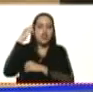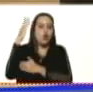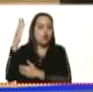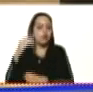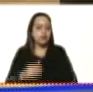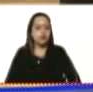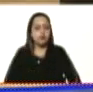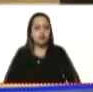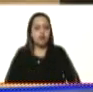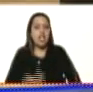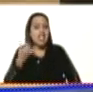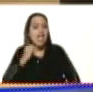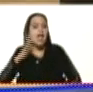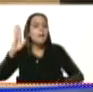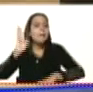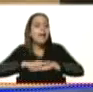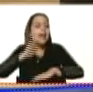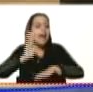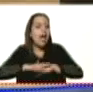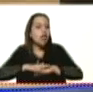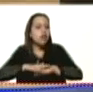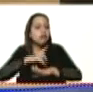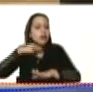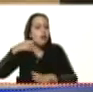Y cometía pecado mortal.